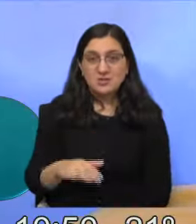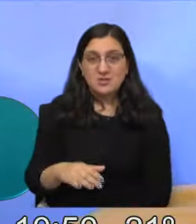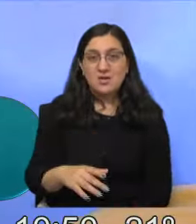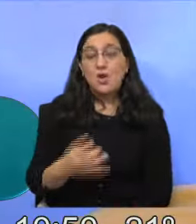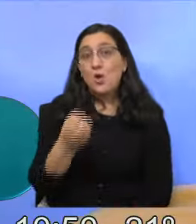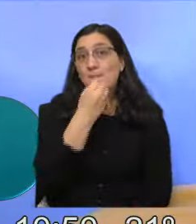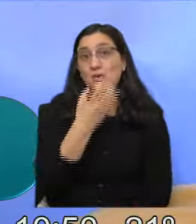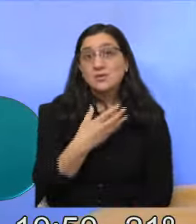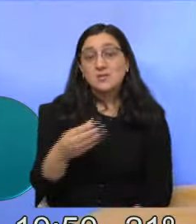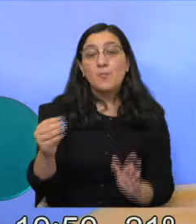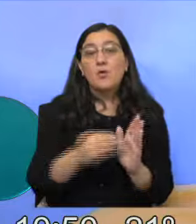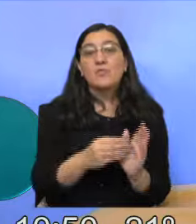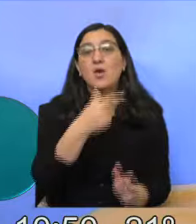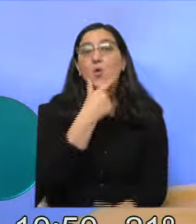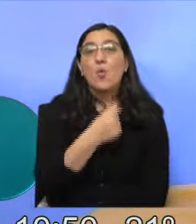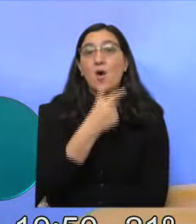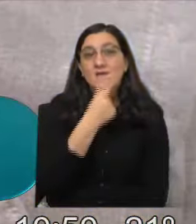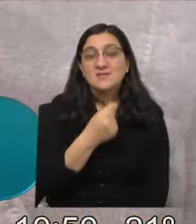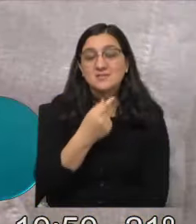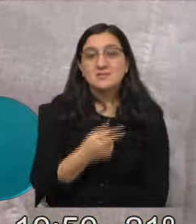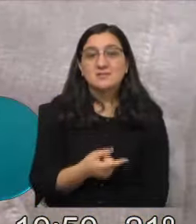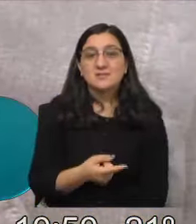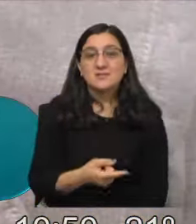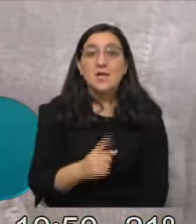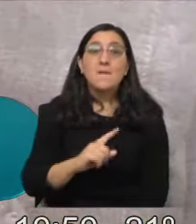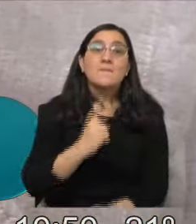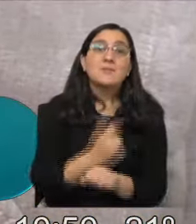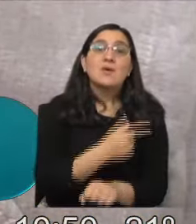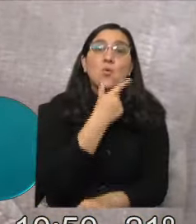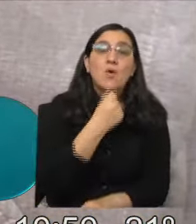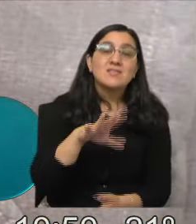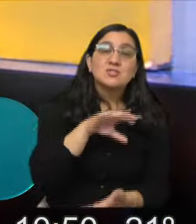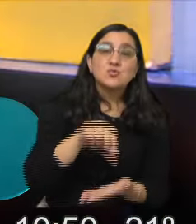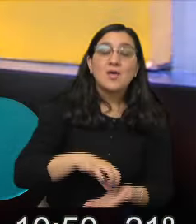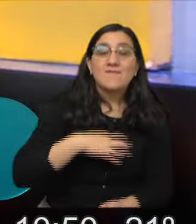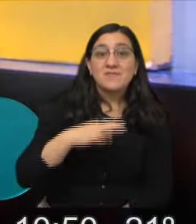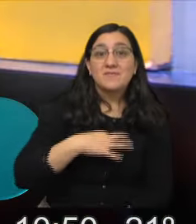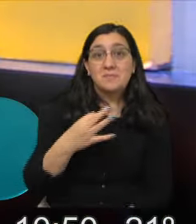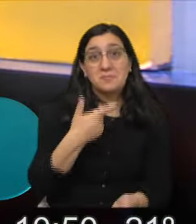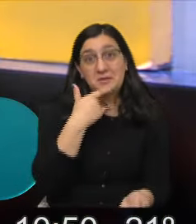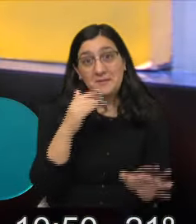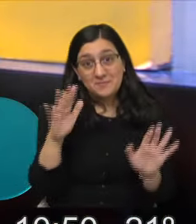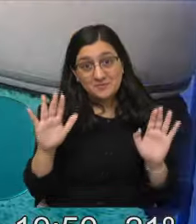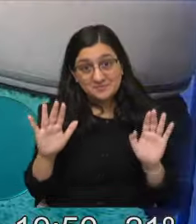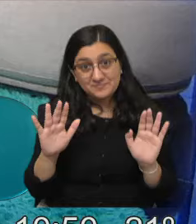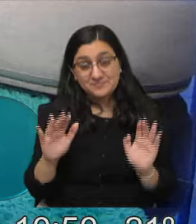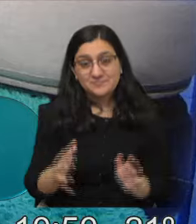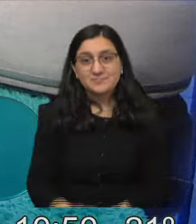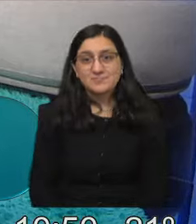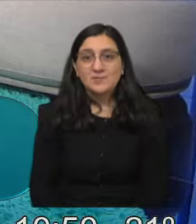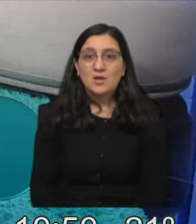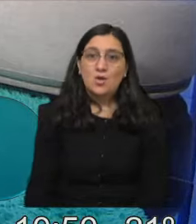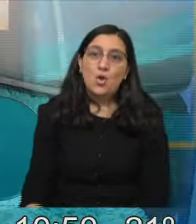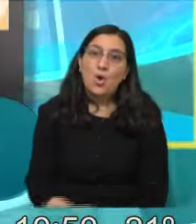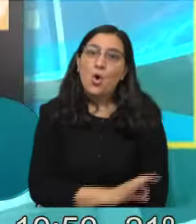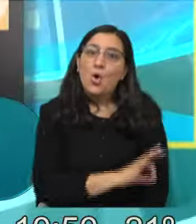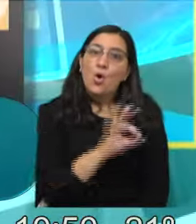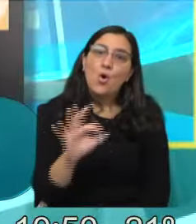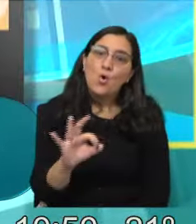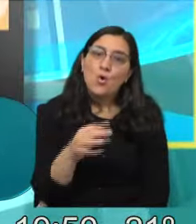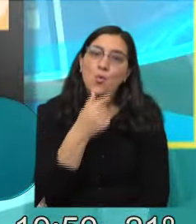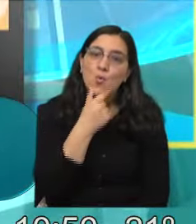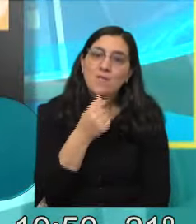jueves. Jueves de volver al pasado. Puedes poner una foto del primer jueves de Ciudad Viva. Un jueves. Este fue el primer TBT. O bueno, usar el jueves de